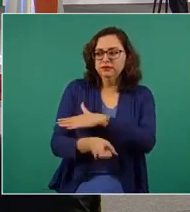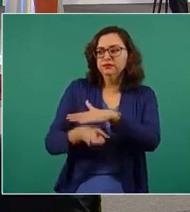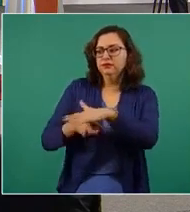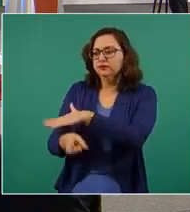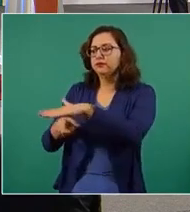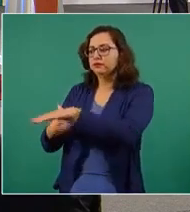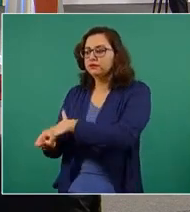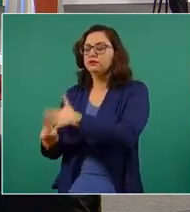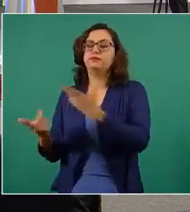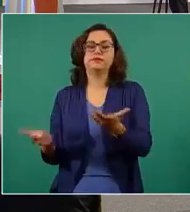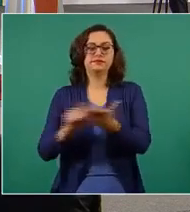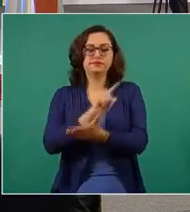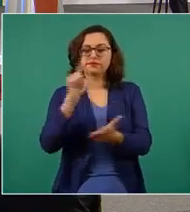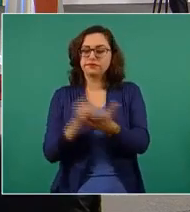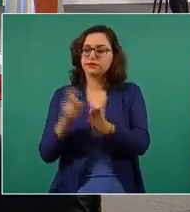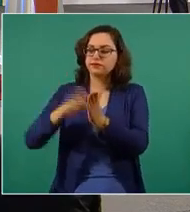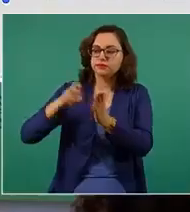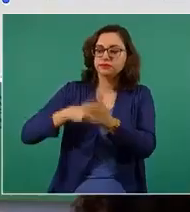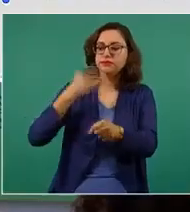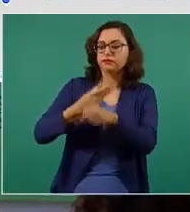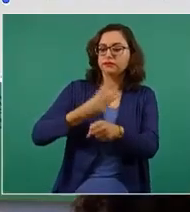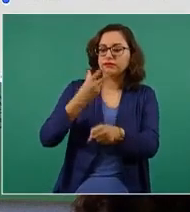reformas, como quedó de manifiesto